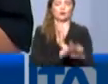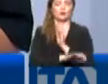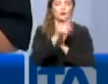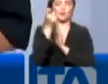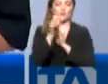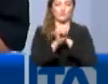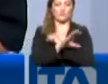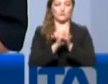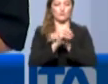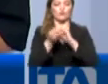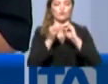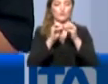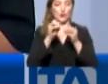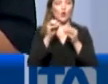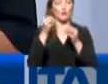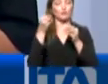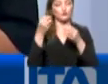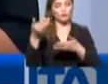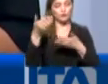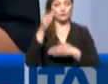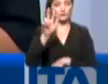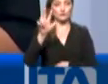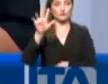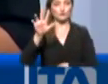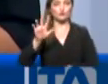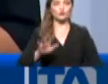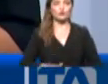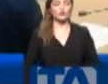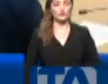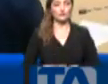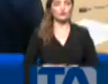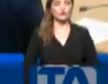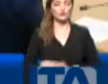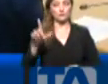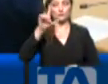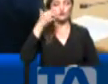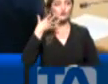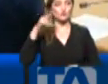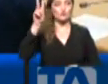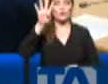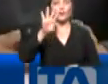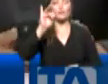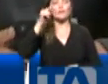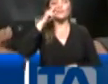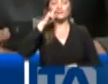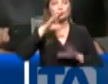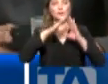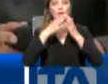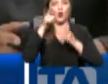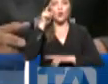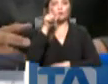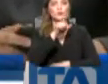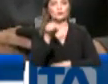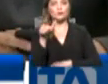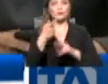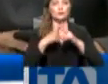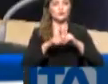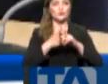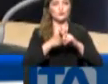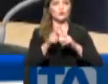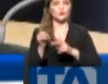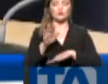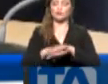para campañas electorales de Alianza País. Este lunes 24 de junio, la Comisión de Fiscalización arranca con